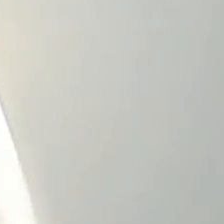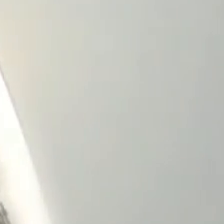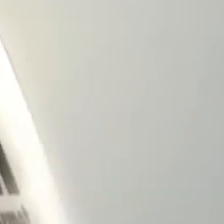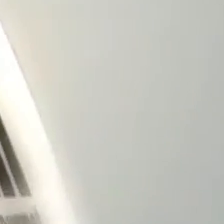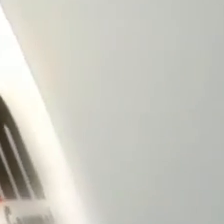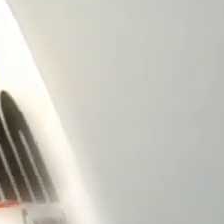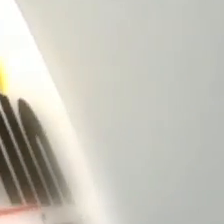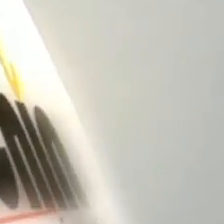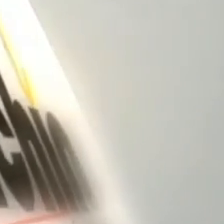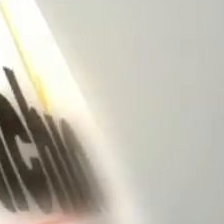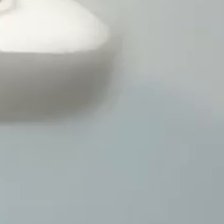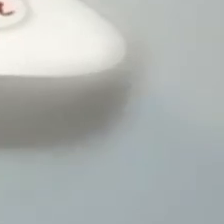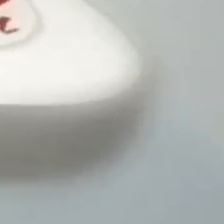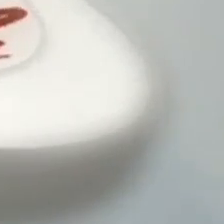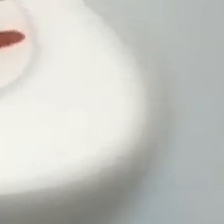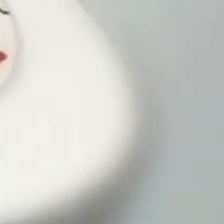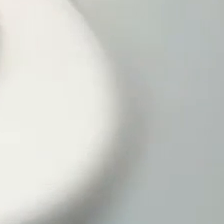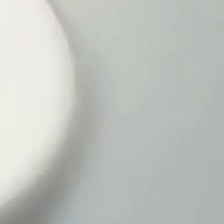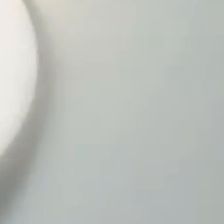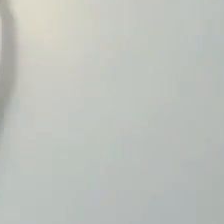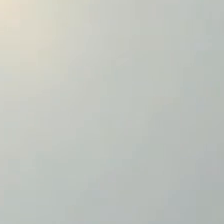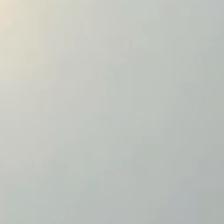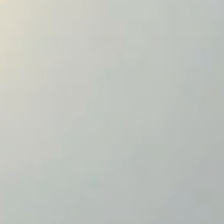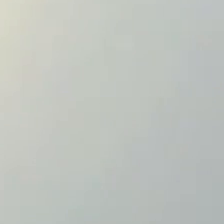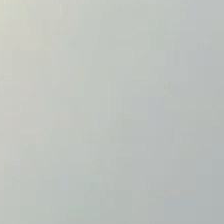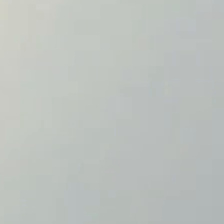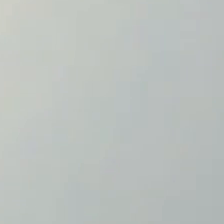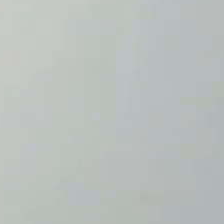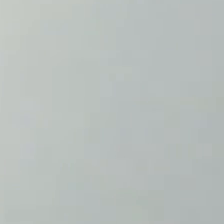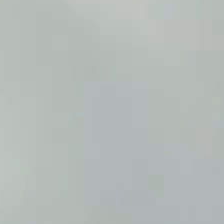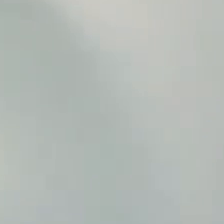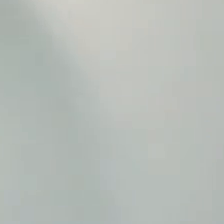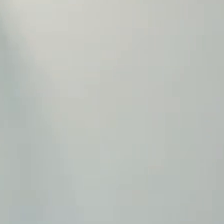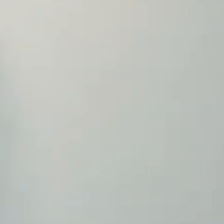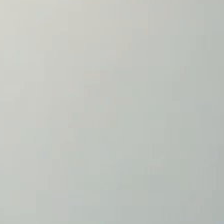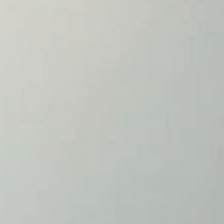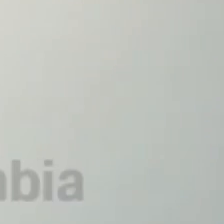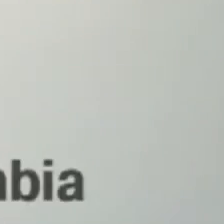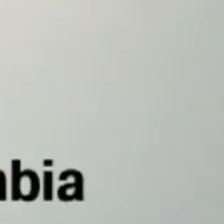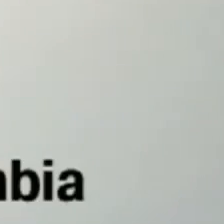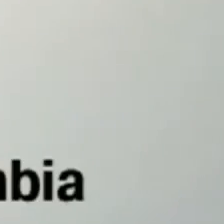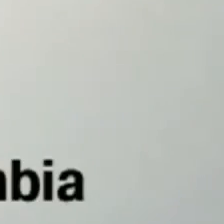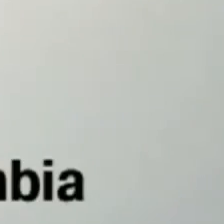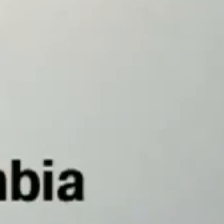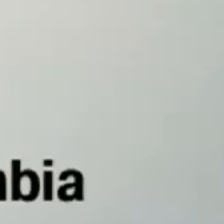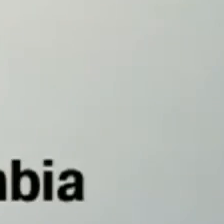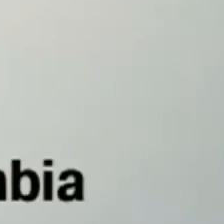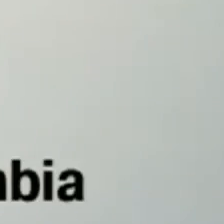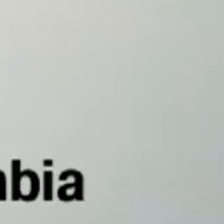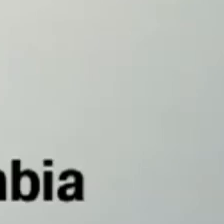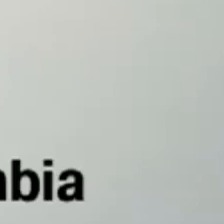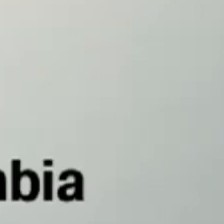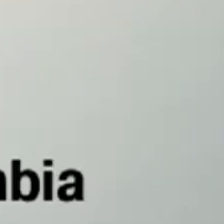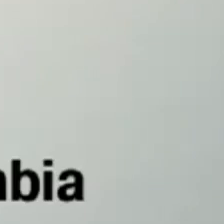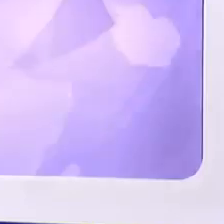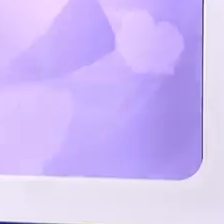los deportes, con el patrocinio de Restaurante El Machín Gourmet, ahora en su nueva sede en el barrio Colombia.